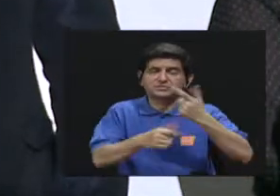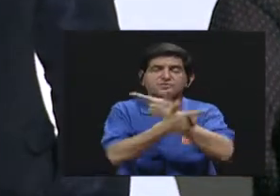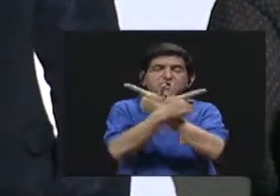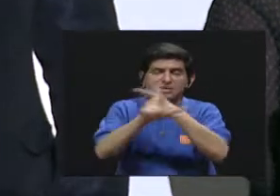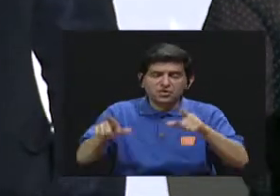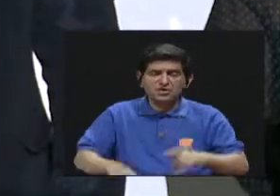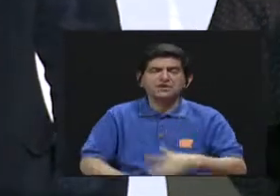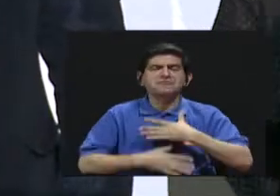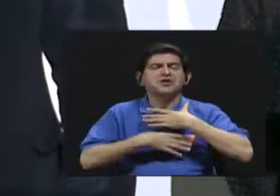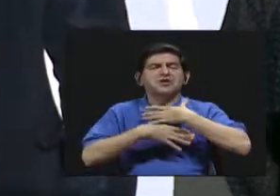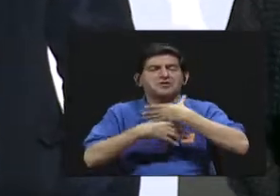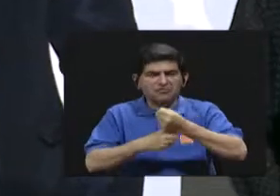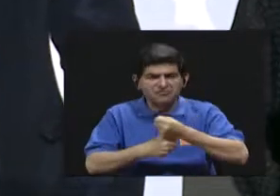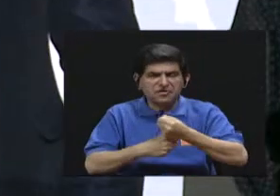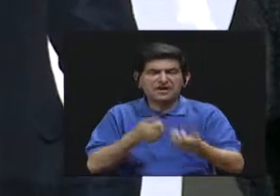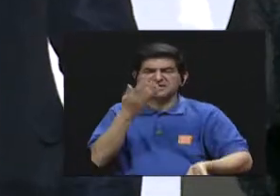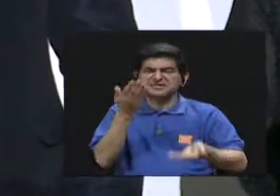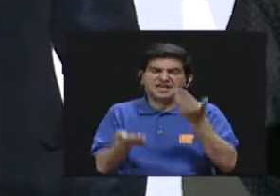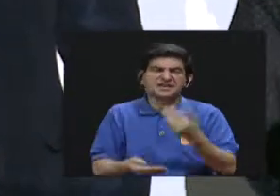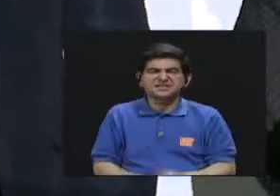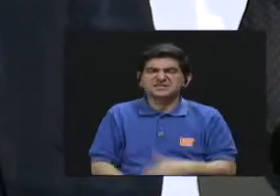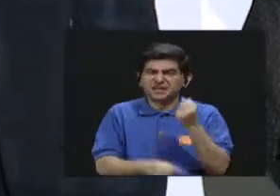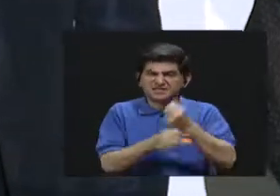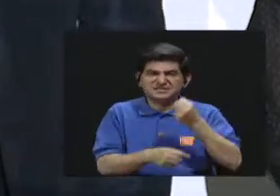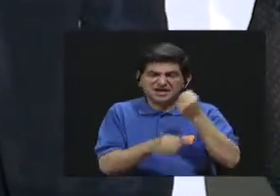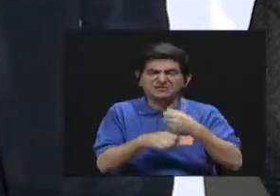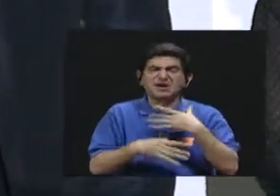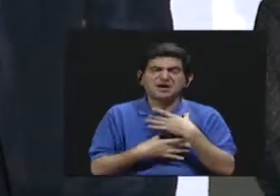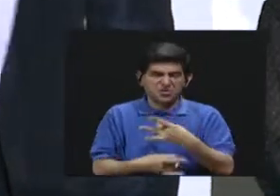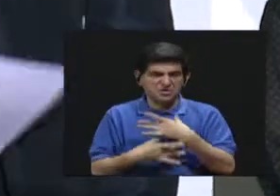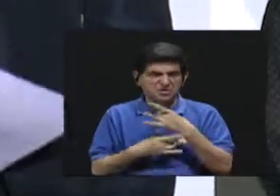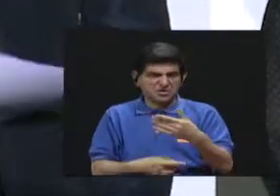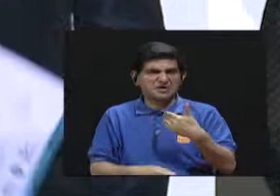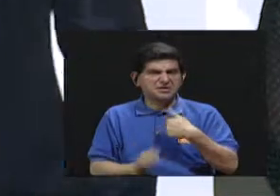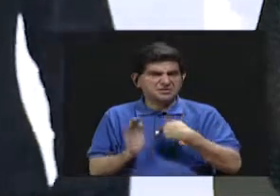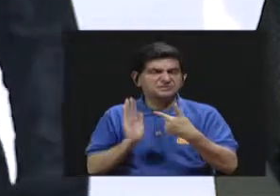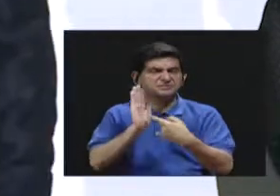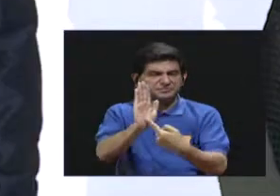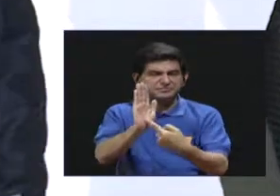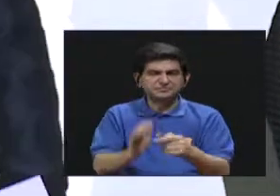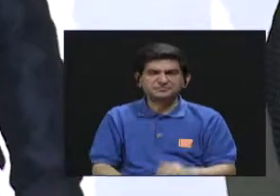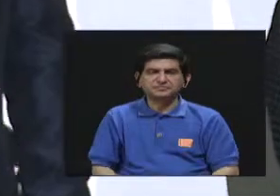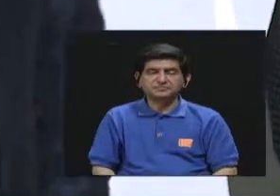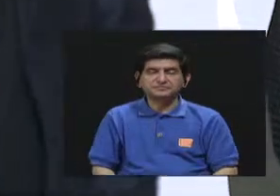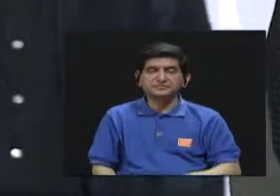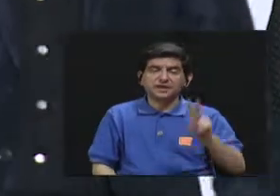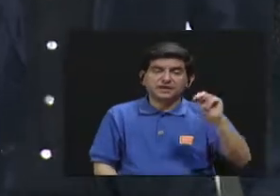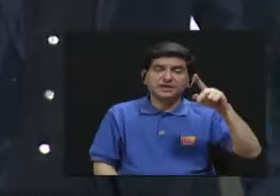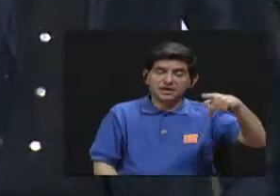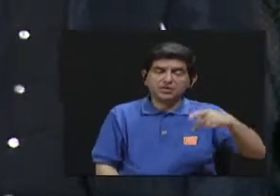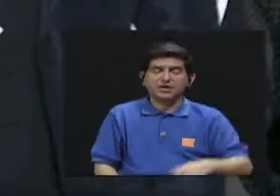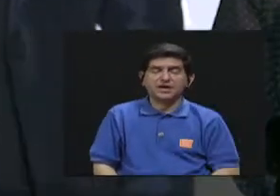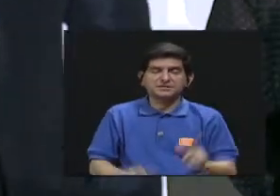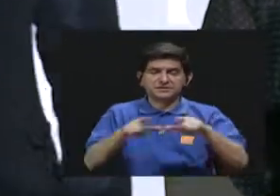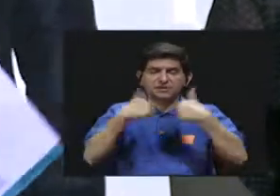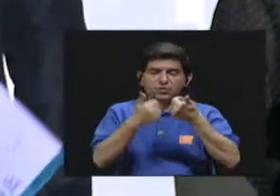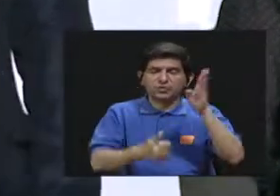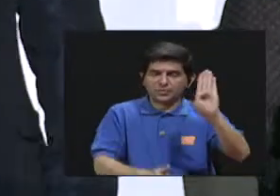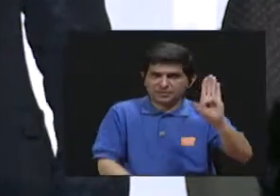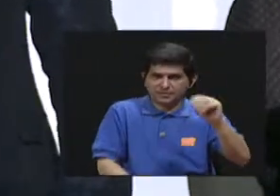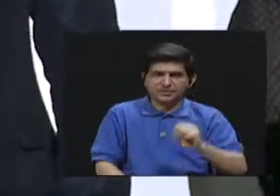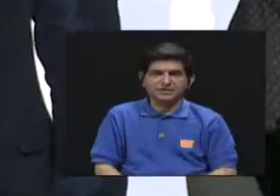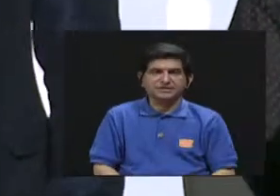confió en que tal vez este producto podía ser interesante. Por supuesto, Di, Nicolás, Bisonte, y